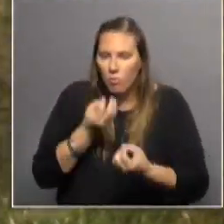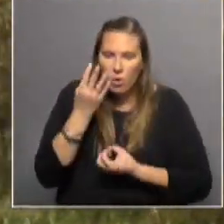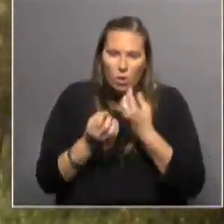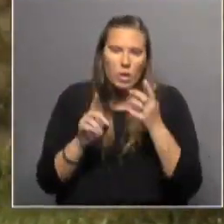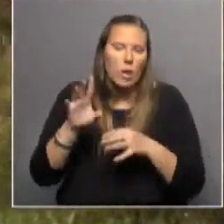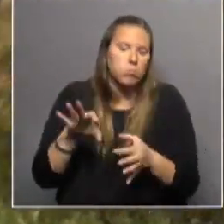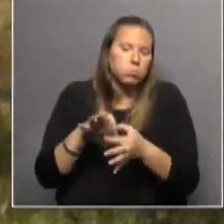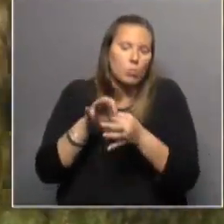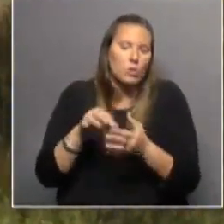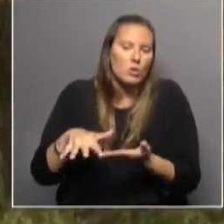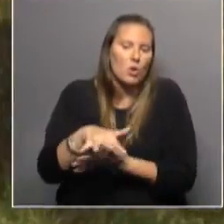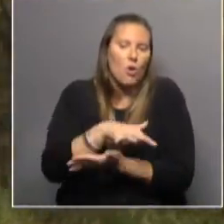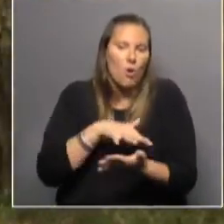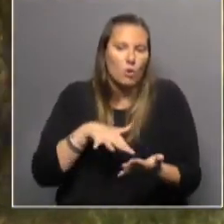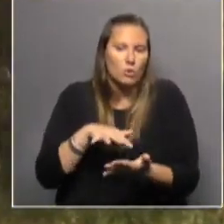humedal,